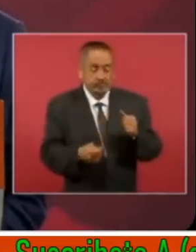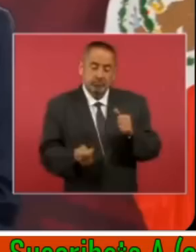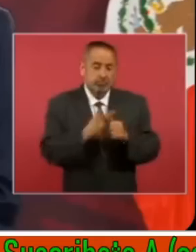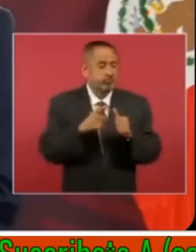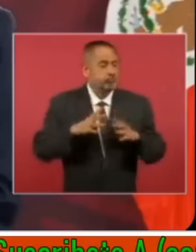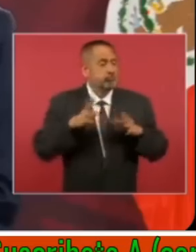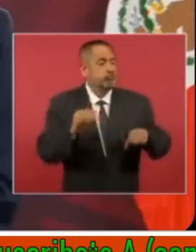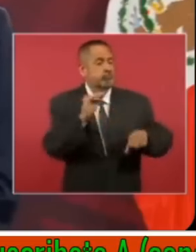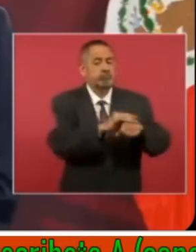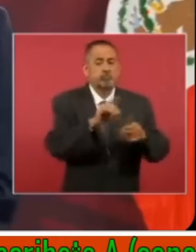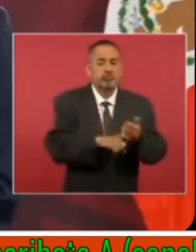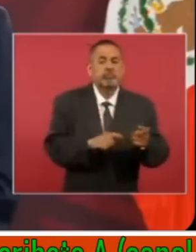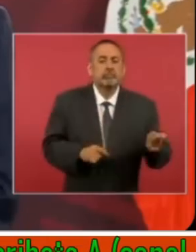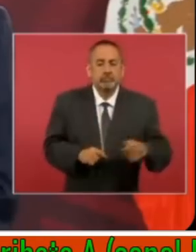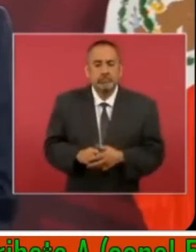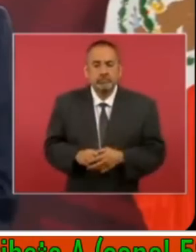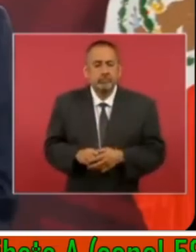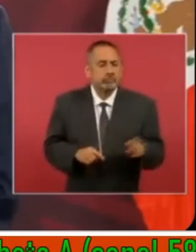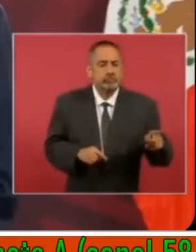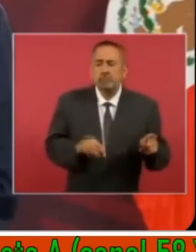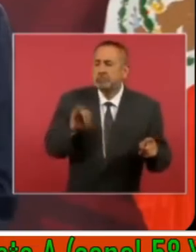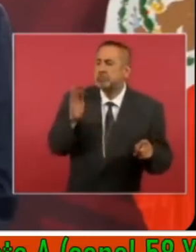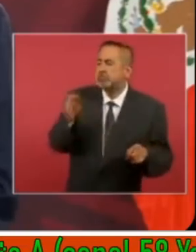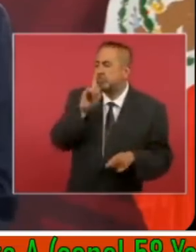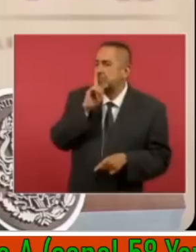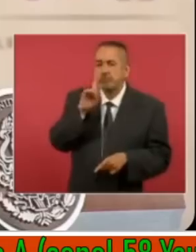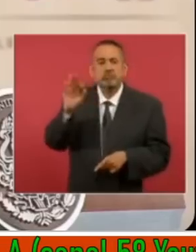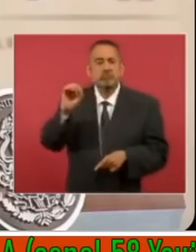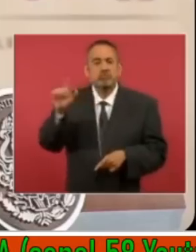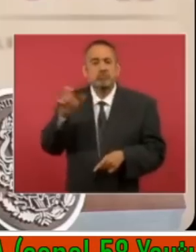fue aceptar la propuesta de Fox de mantener en secreto